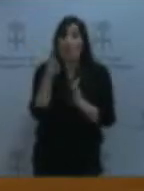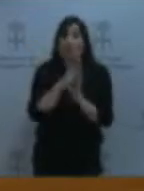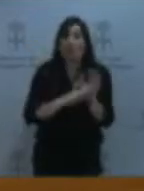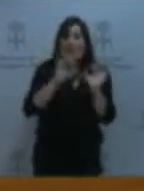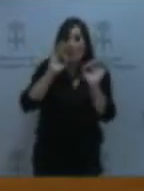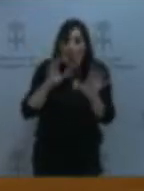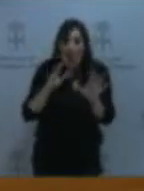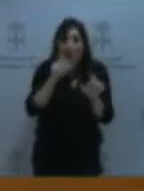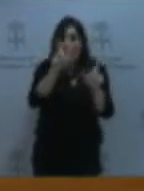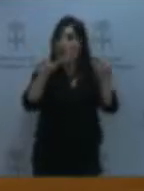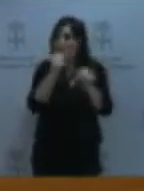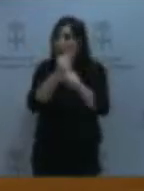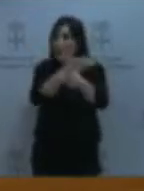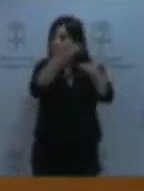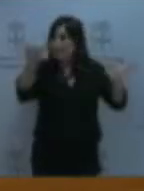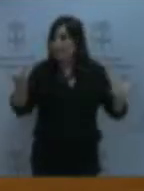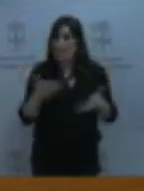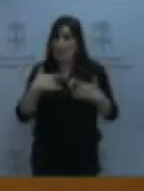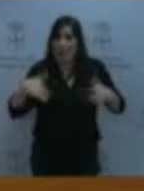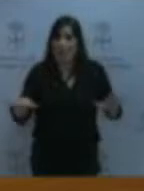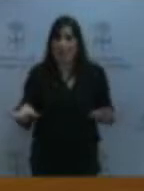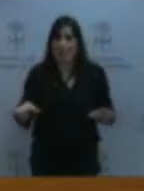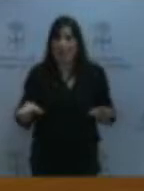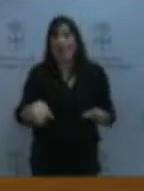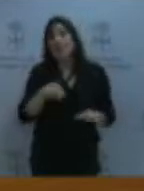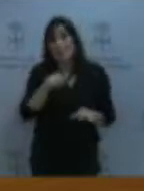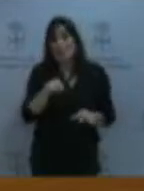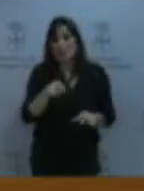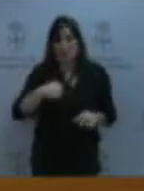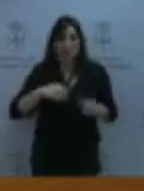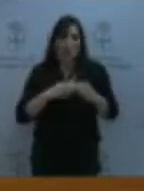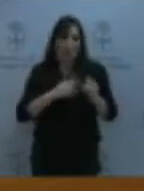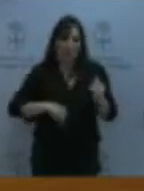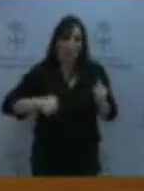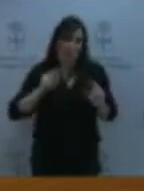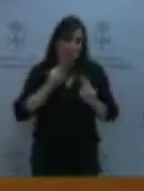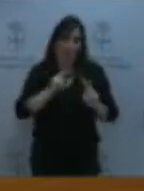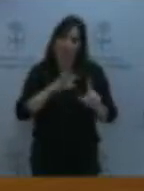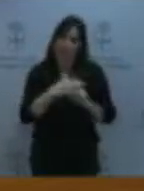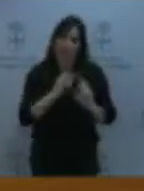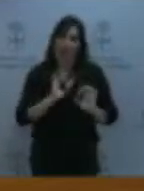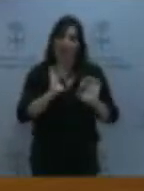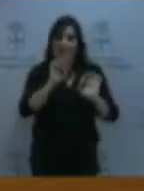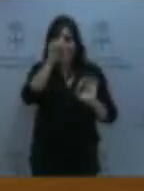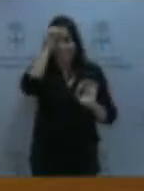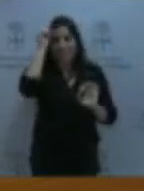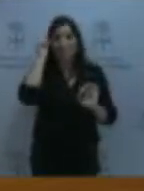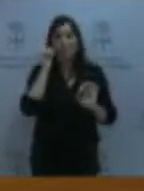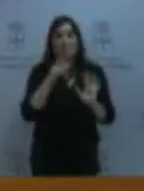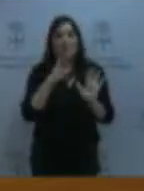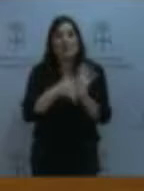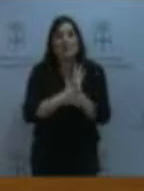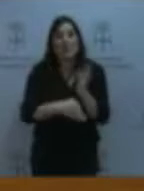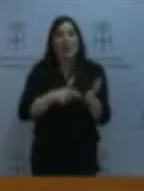trabajadores. Es esta, pues, y así lo vemos desde nuestro grupo parlamentario, una reivindicación de justicia social y también